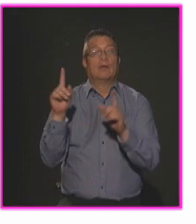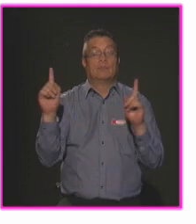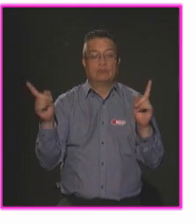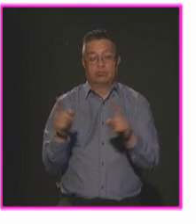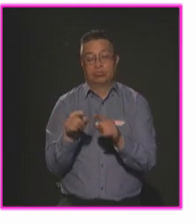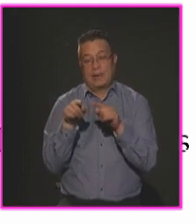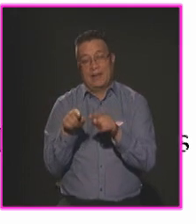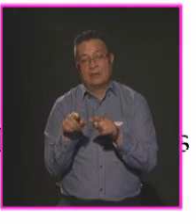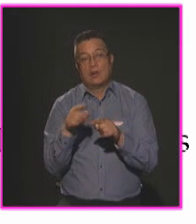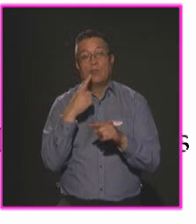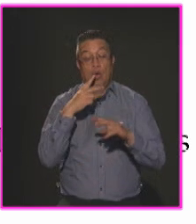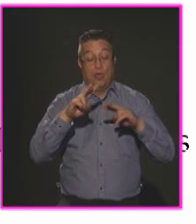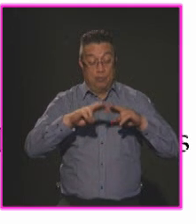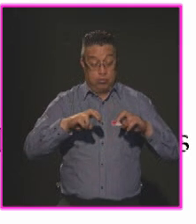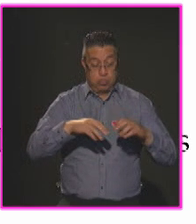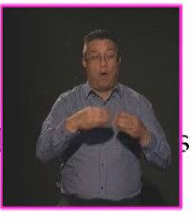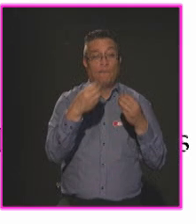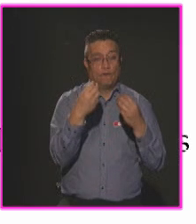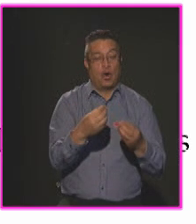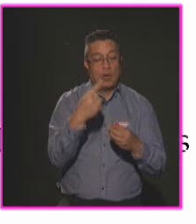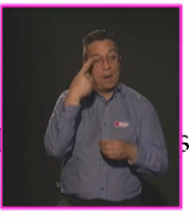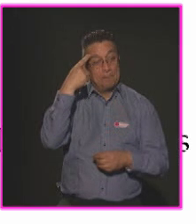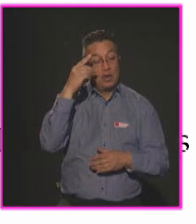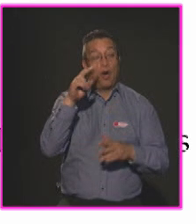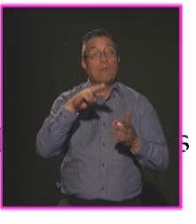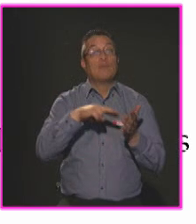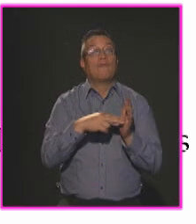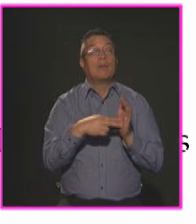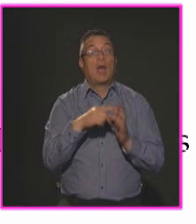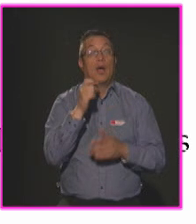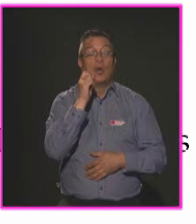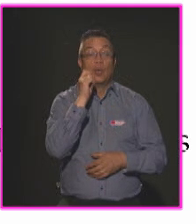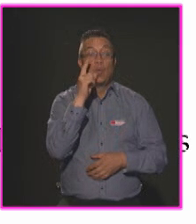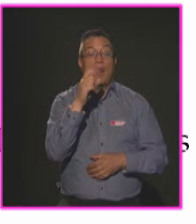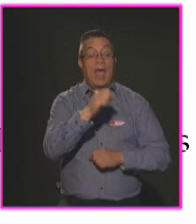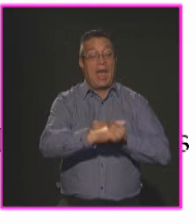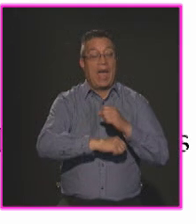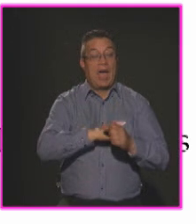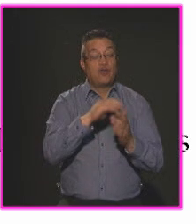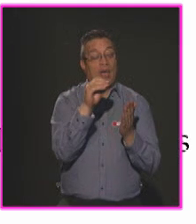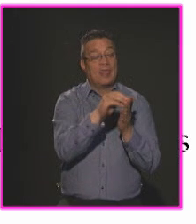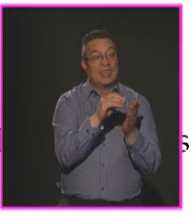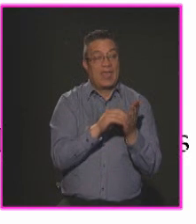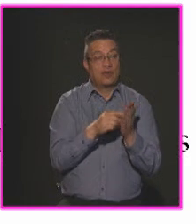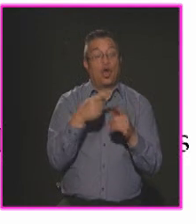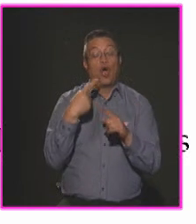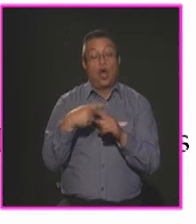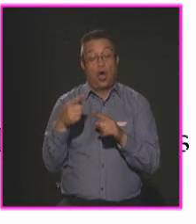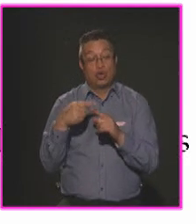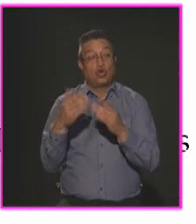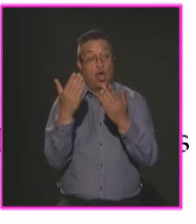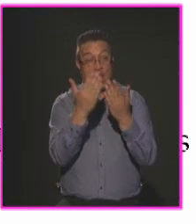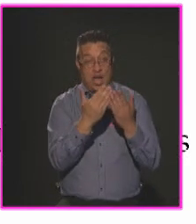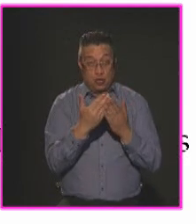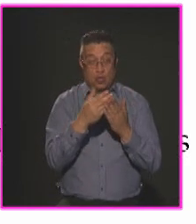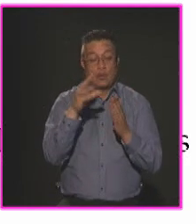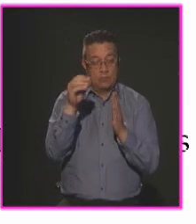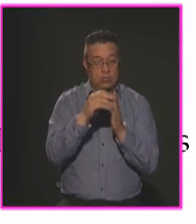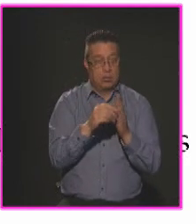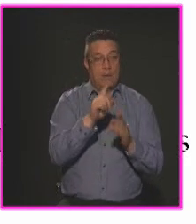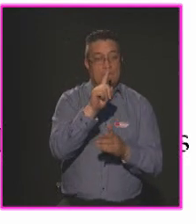eso. Fue un muy buen análisis en todo caso, pero el problema fue los años de datos. Este otro estudio finalmente consideró datos